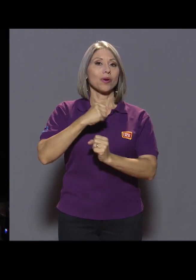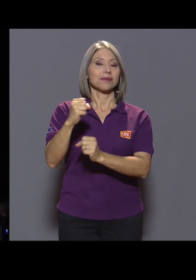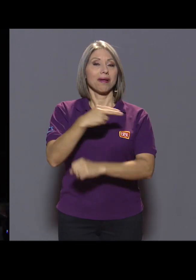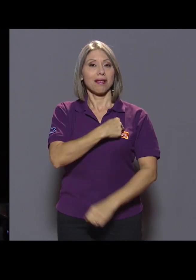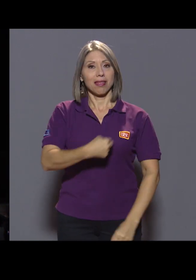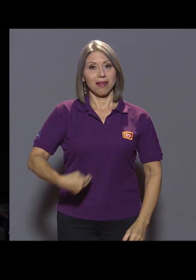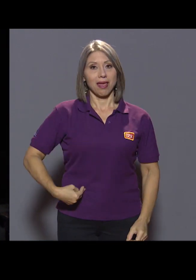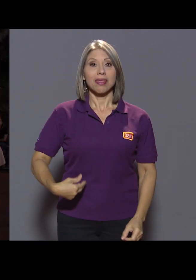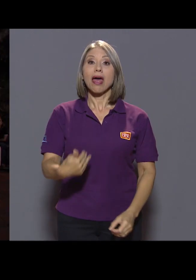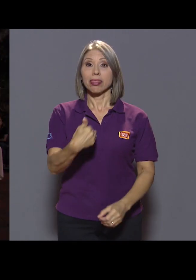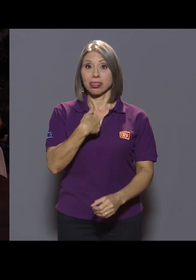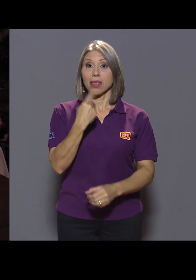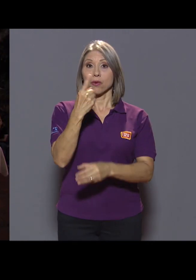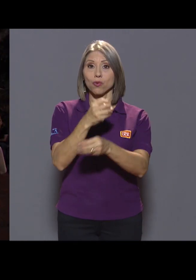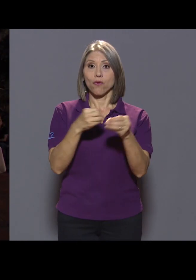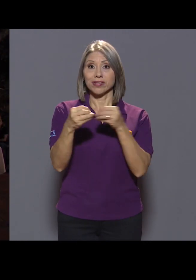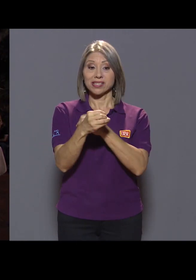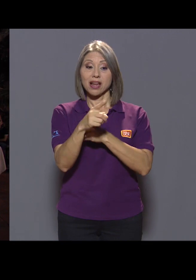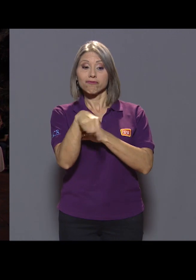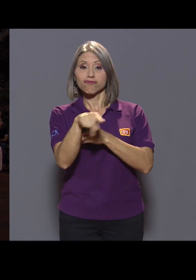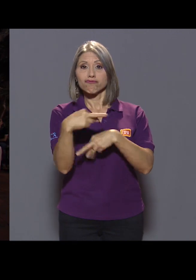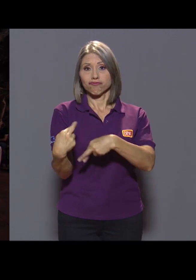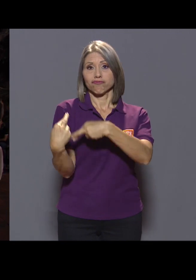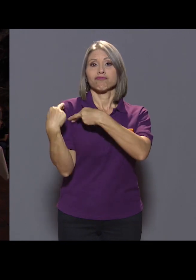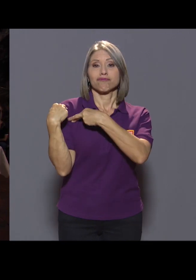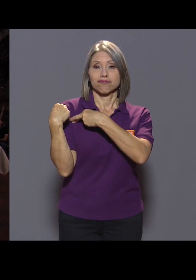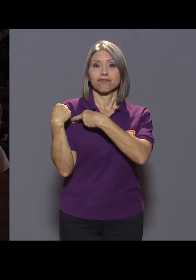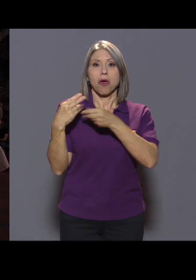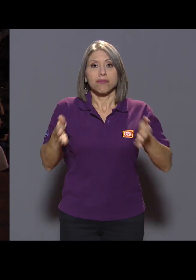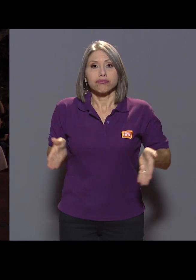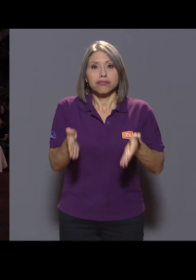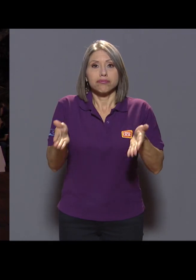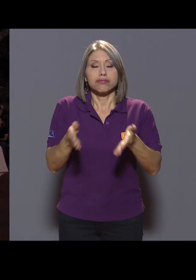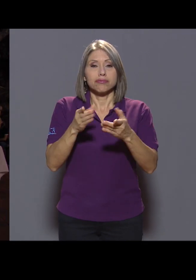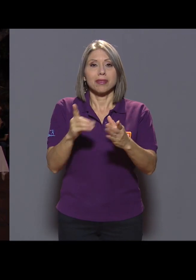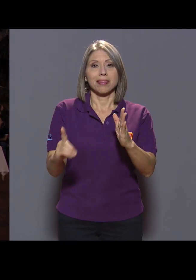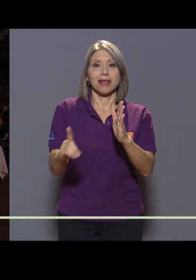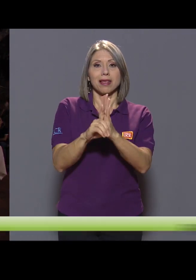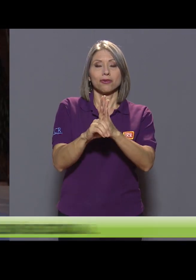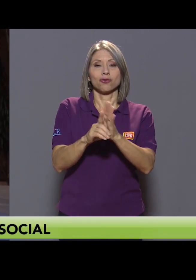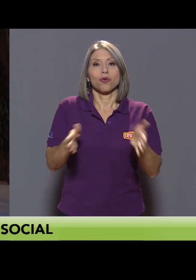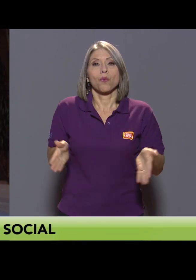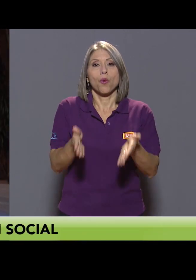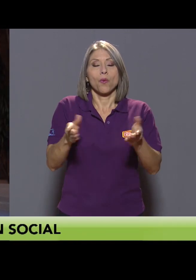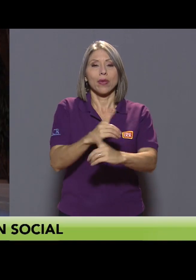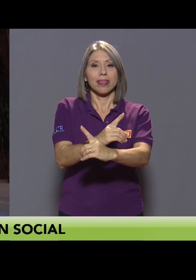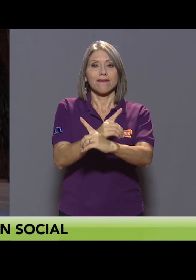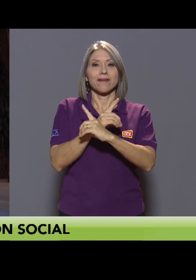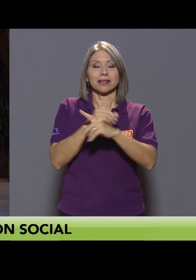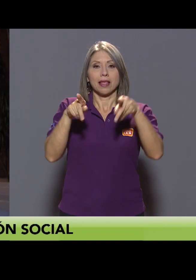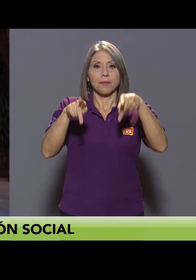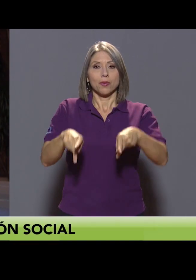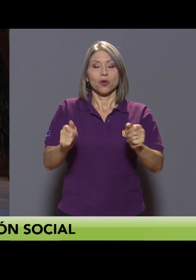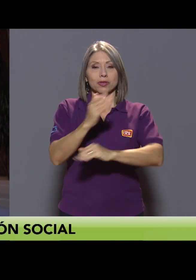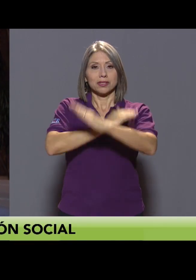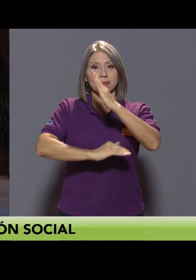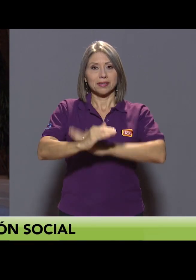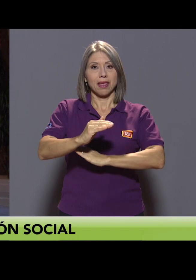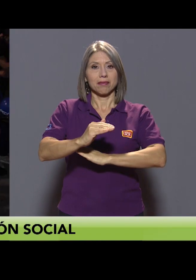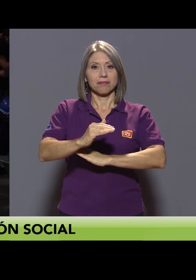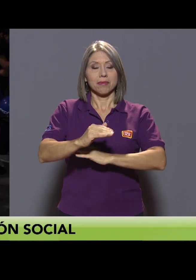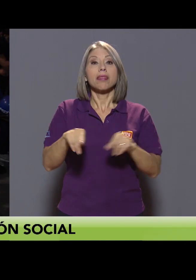La Municipalidad de Heredia posee una oficina que se encarga de la promoción de los derechos y la defensa de la población con discapacidad,